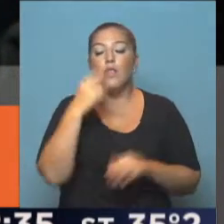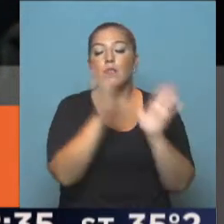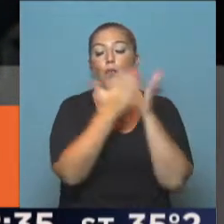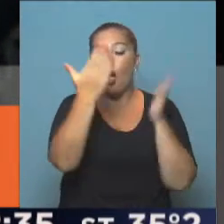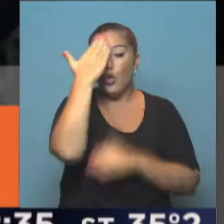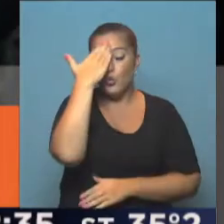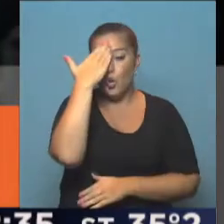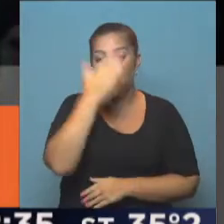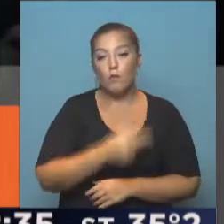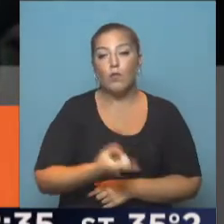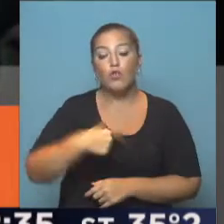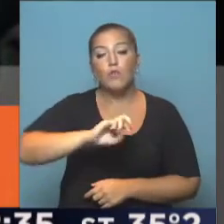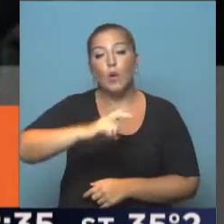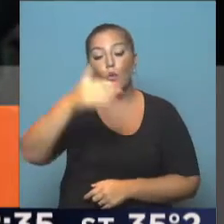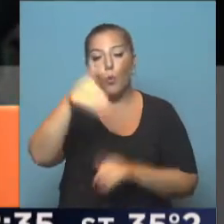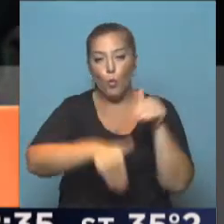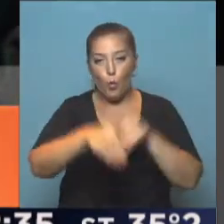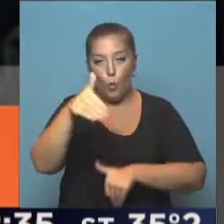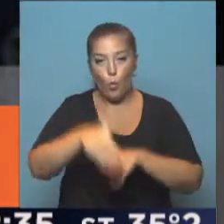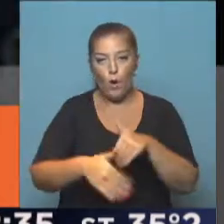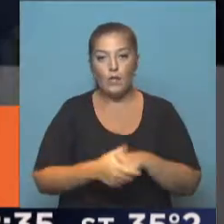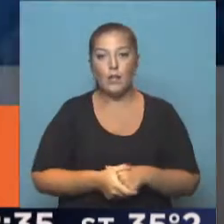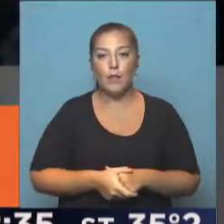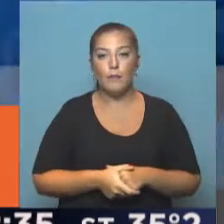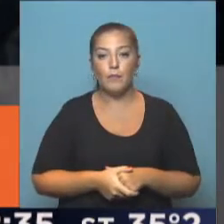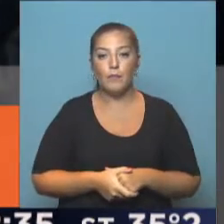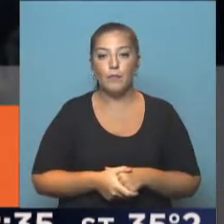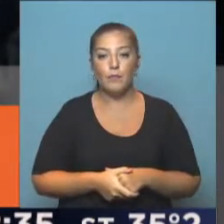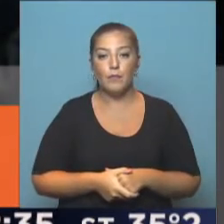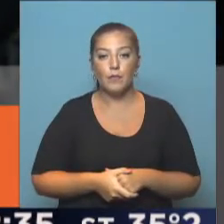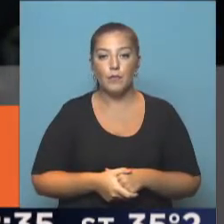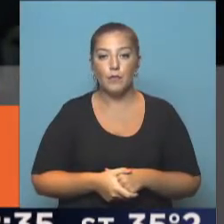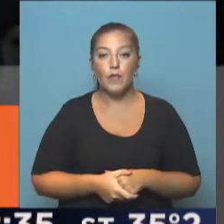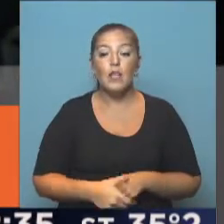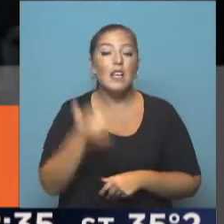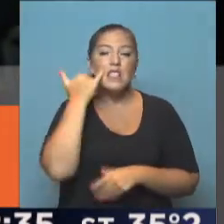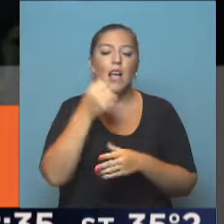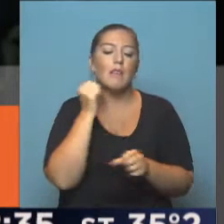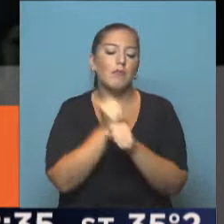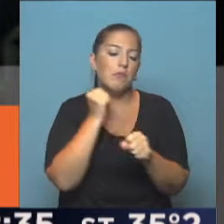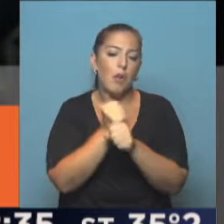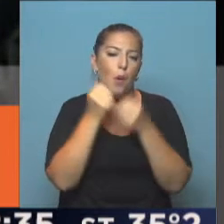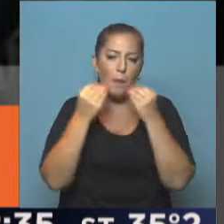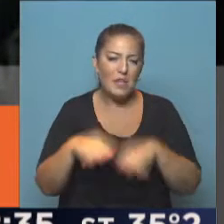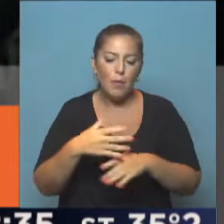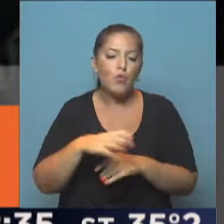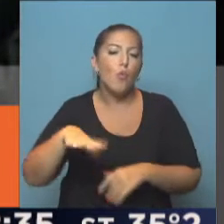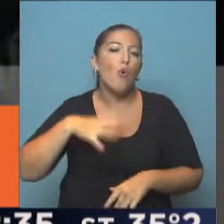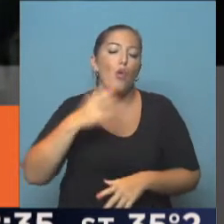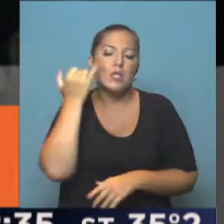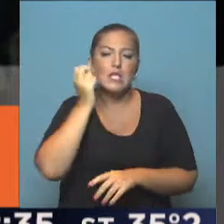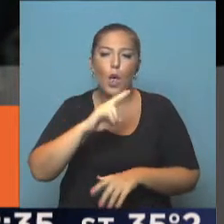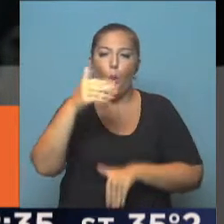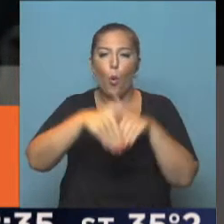Constitución, iremos a una segunda vuelta, que francamente el trabajo ya lo hemos empezado por si acaso, y una segunda